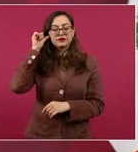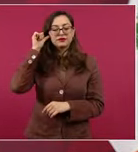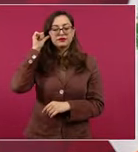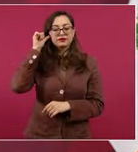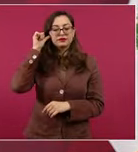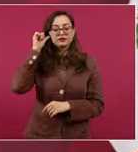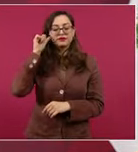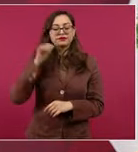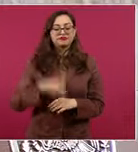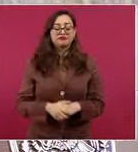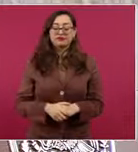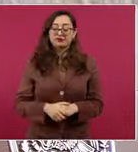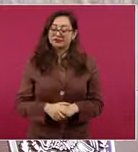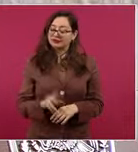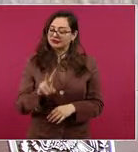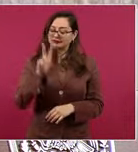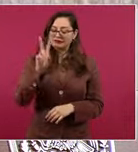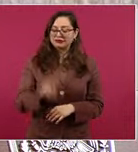infame,